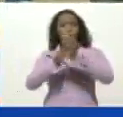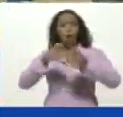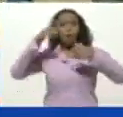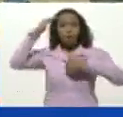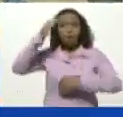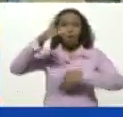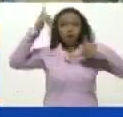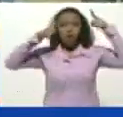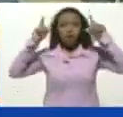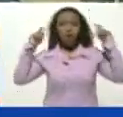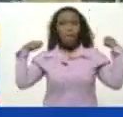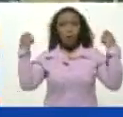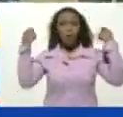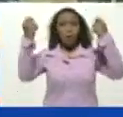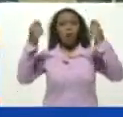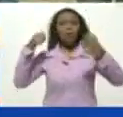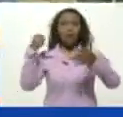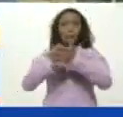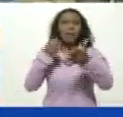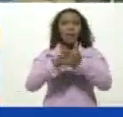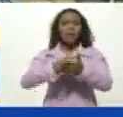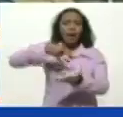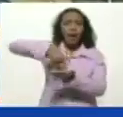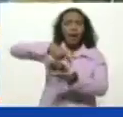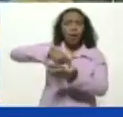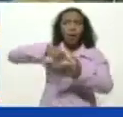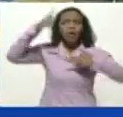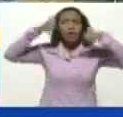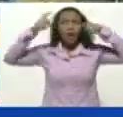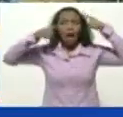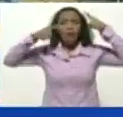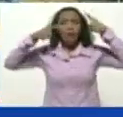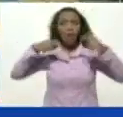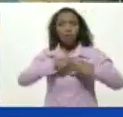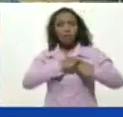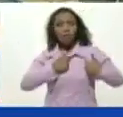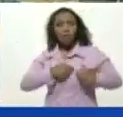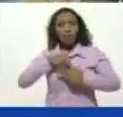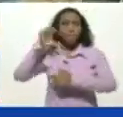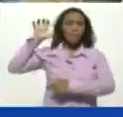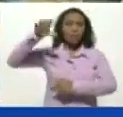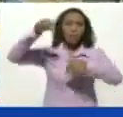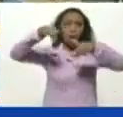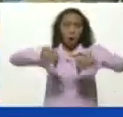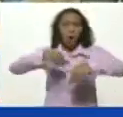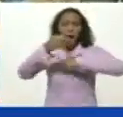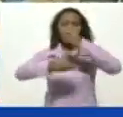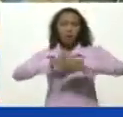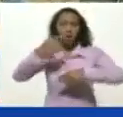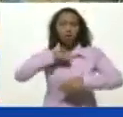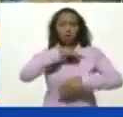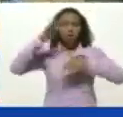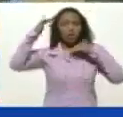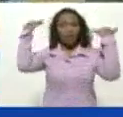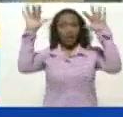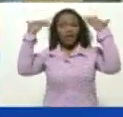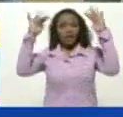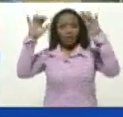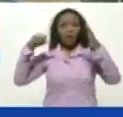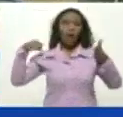Chávez, esa campaña de la batalla de Carabobo, Chávez, corazón de la patria, hoy la estamos conmemorando también con el